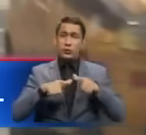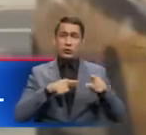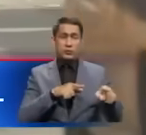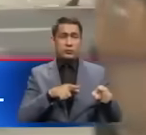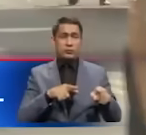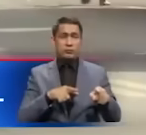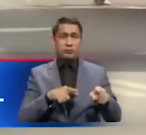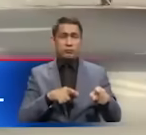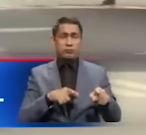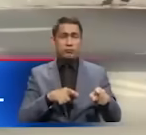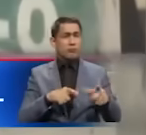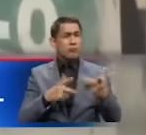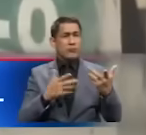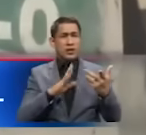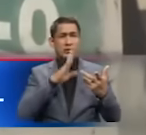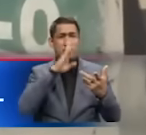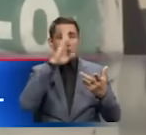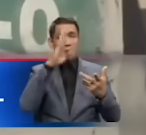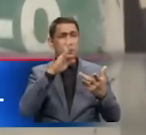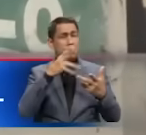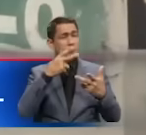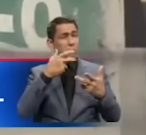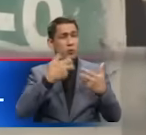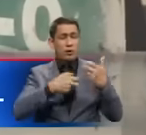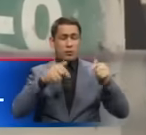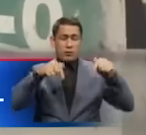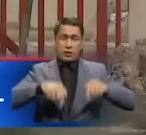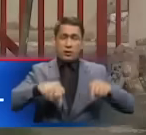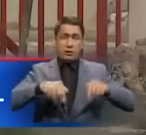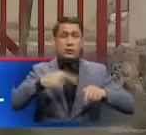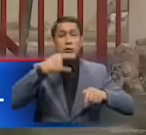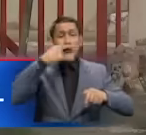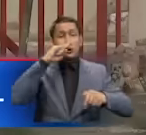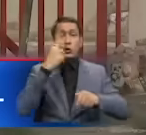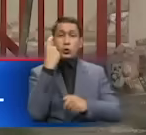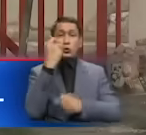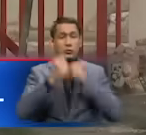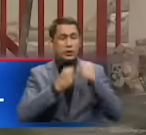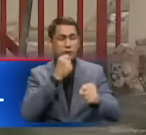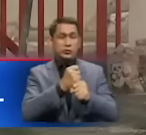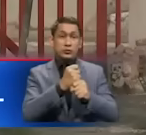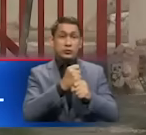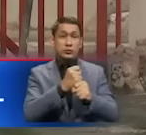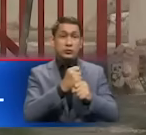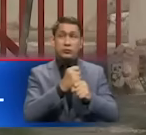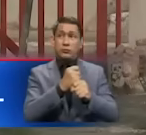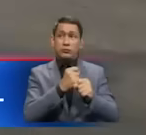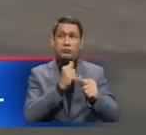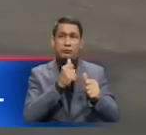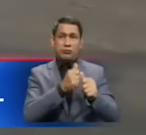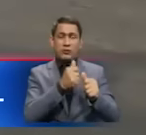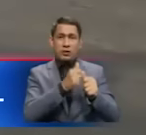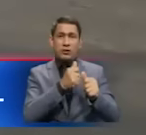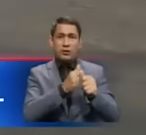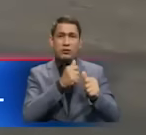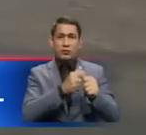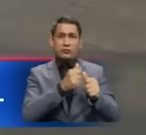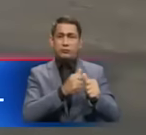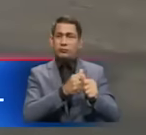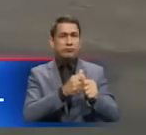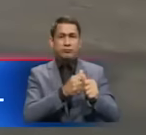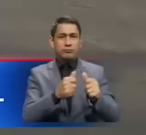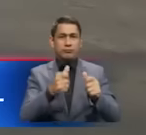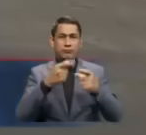todo siempre, esto no va a terminar así nomás. Un sujeto y un niño de apenas 11 años que aparentemente se movilizaban en la tricimoto